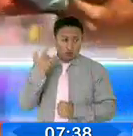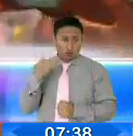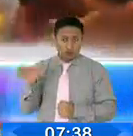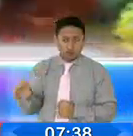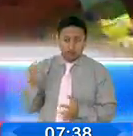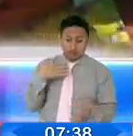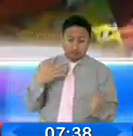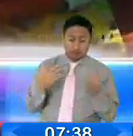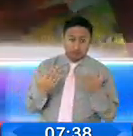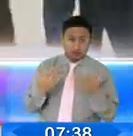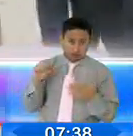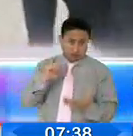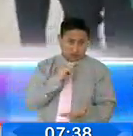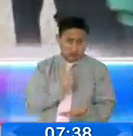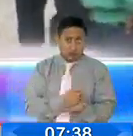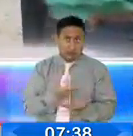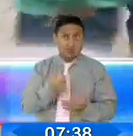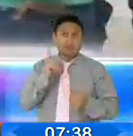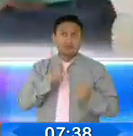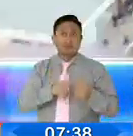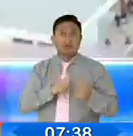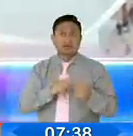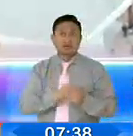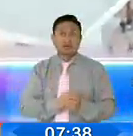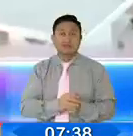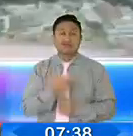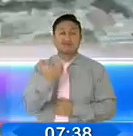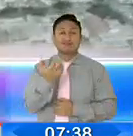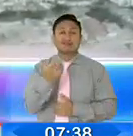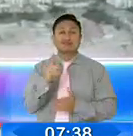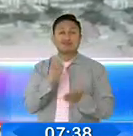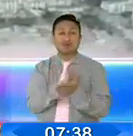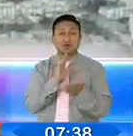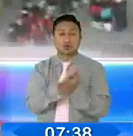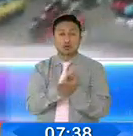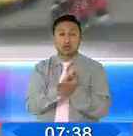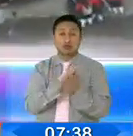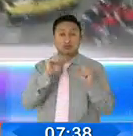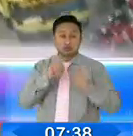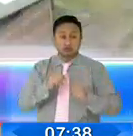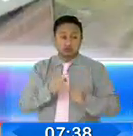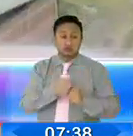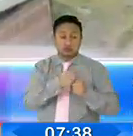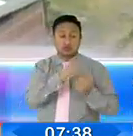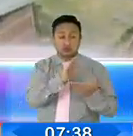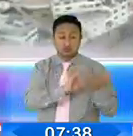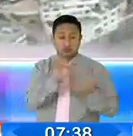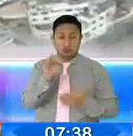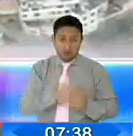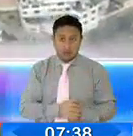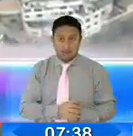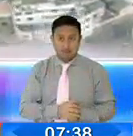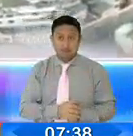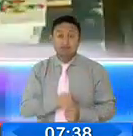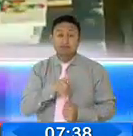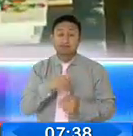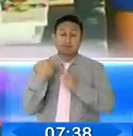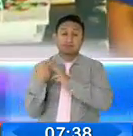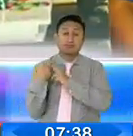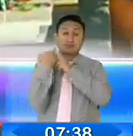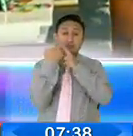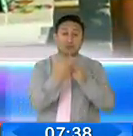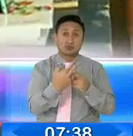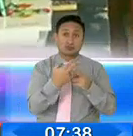está presente. En Quito, son 13 las instituciones que han recibido dicha autorización. La responsabilidad de